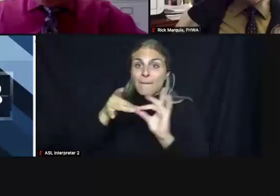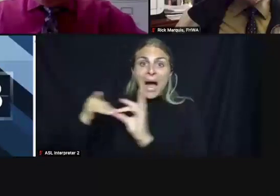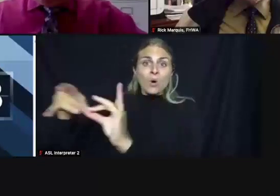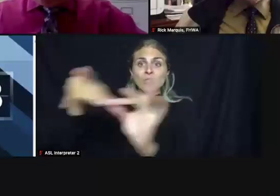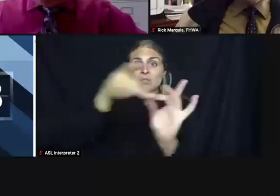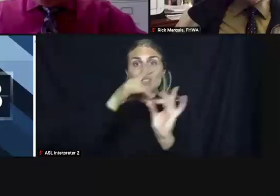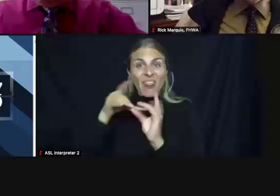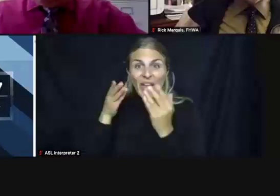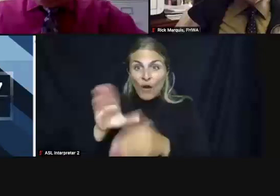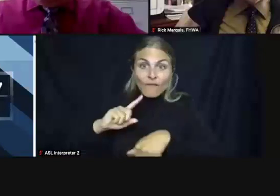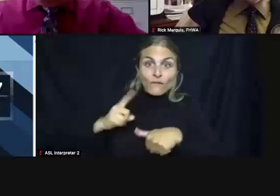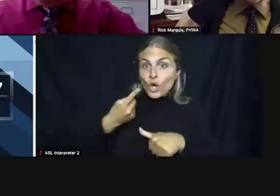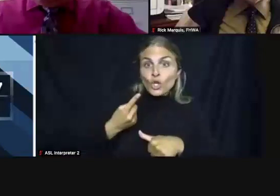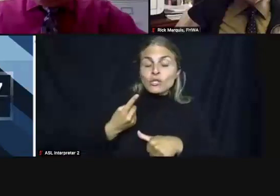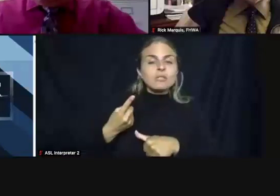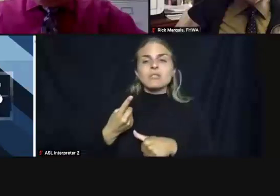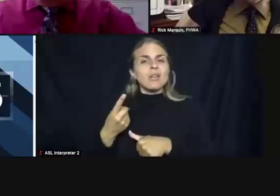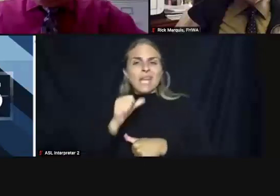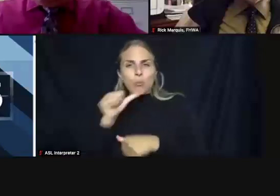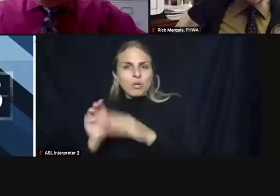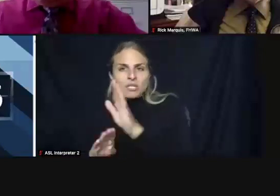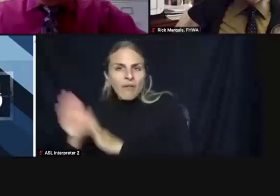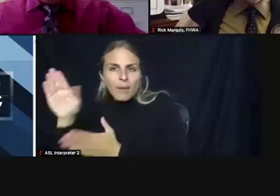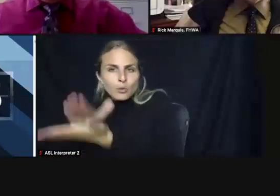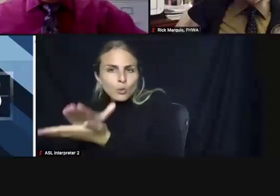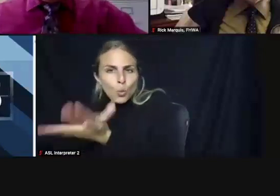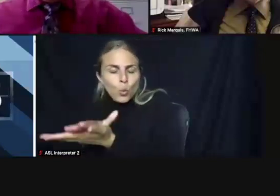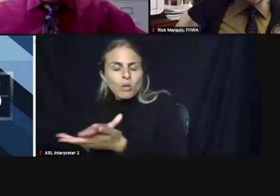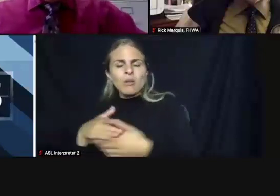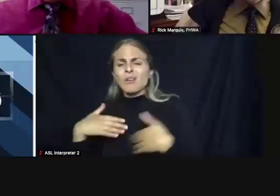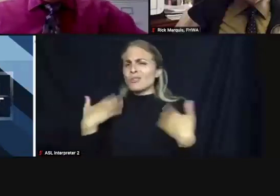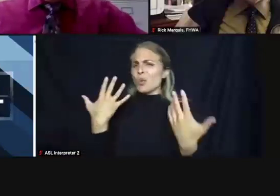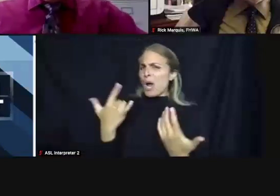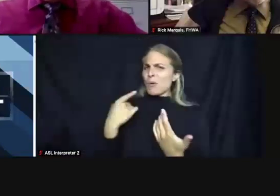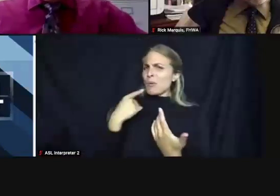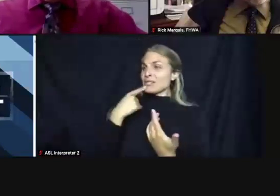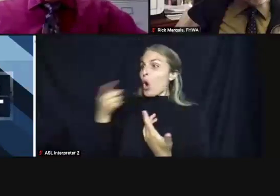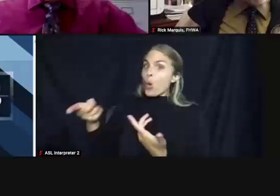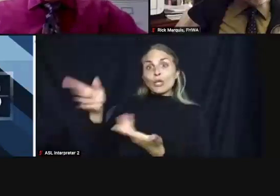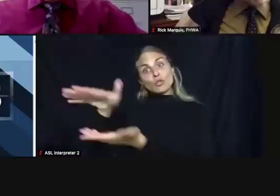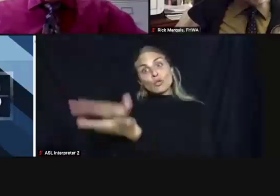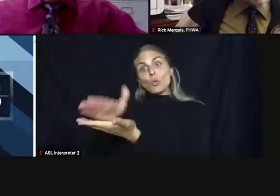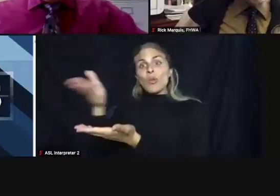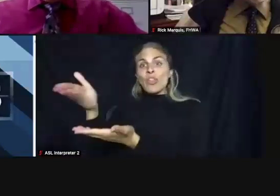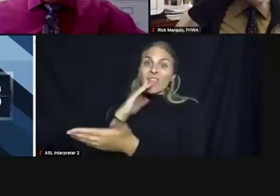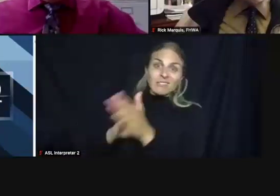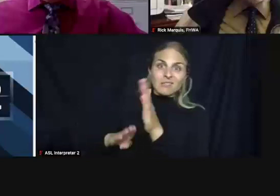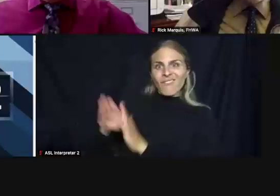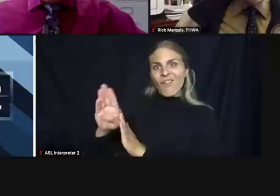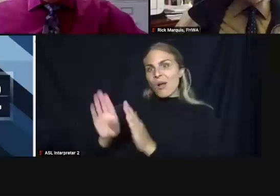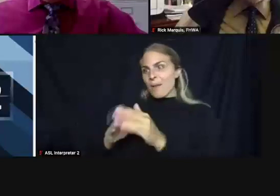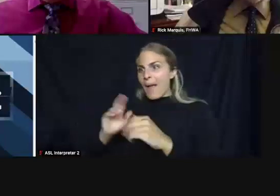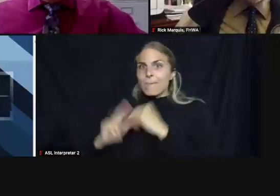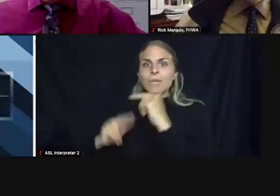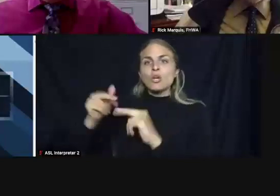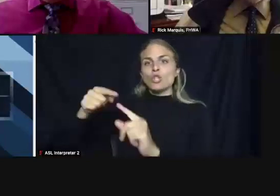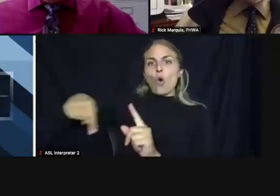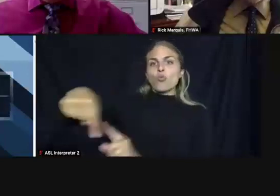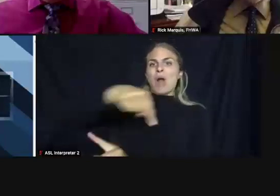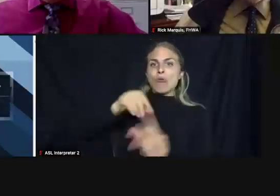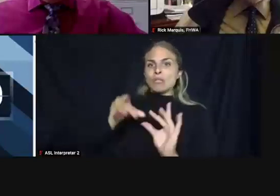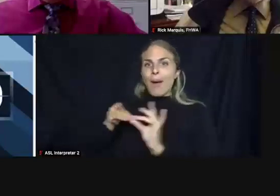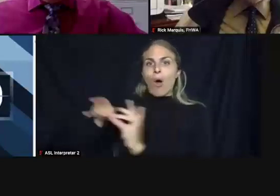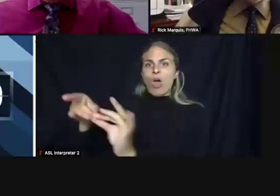Si hubiera una rotonda allí, nadie hubiera construido una escuela allí. Entonces,